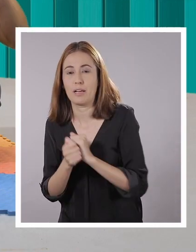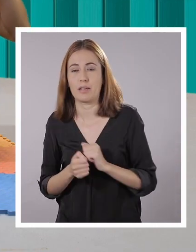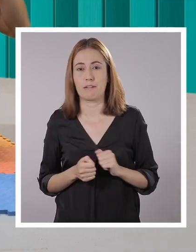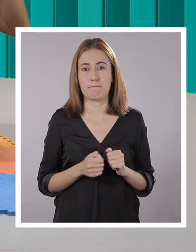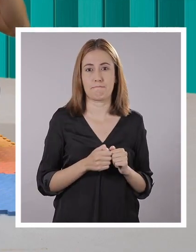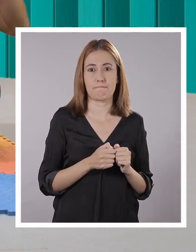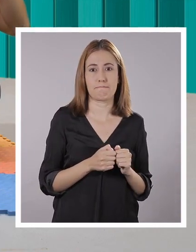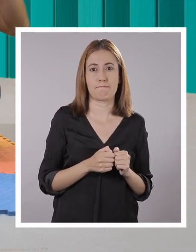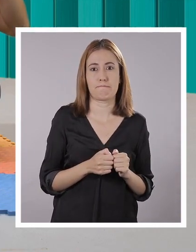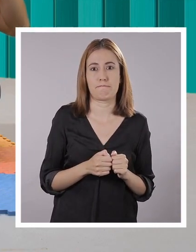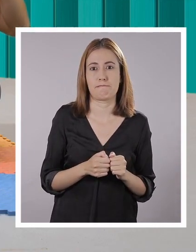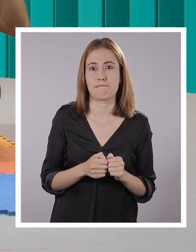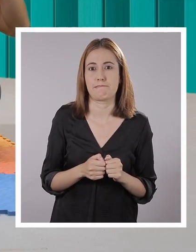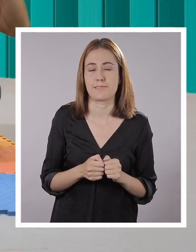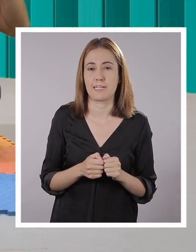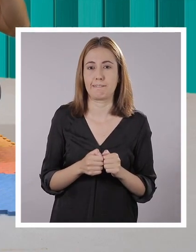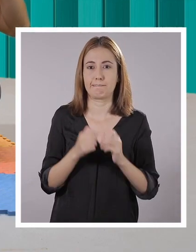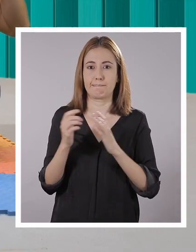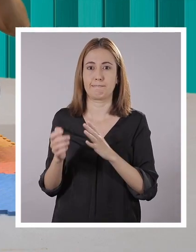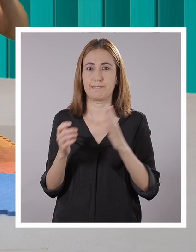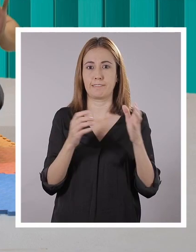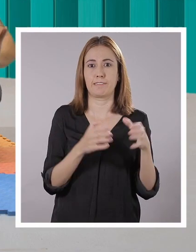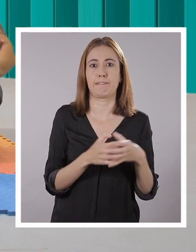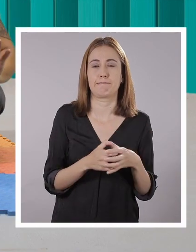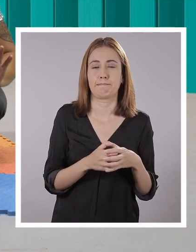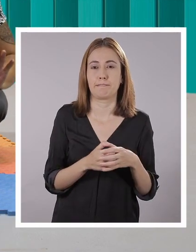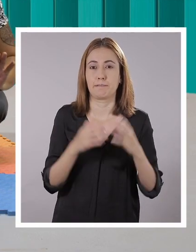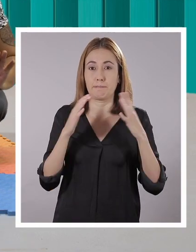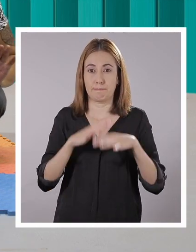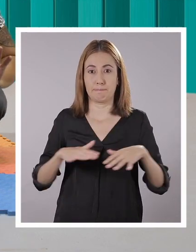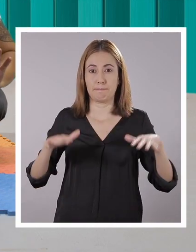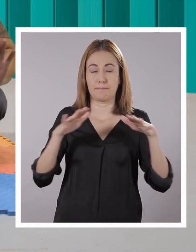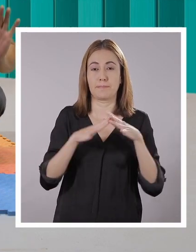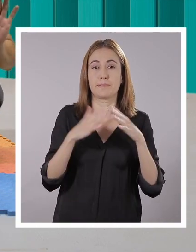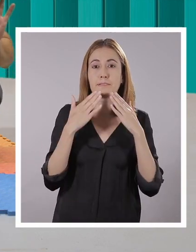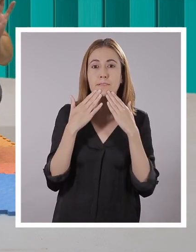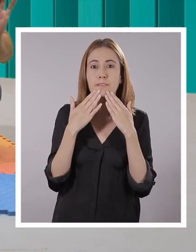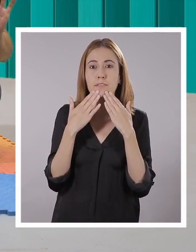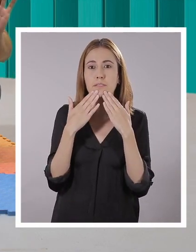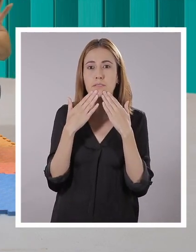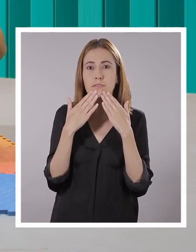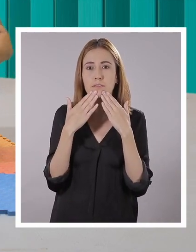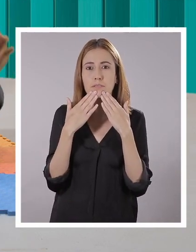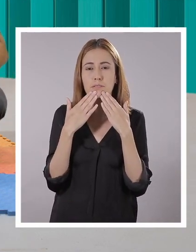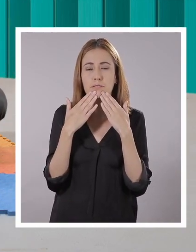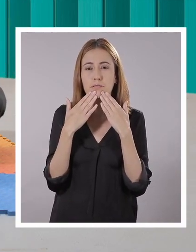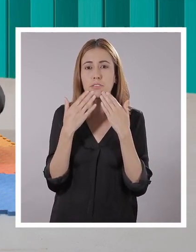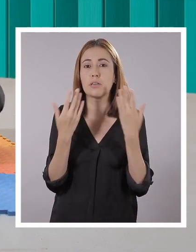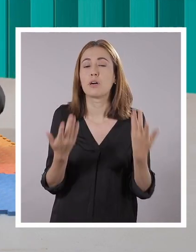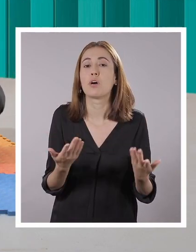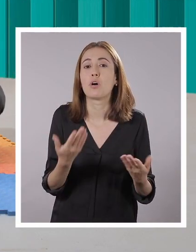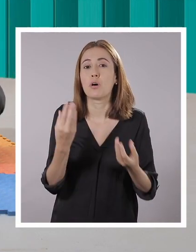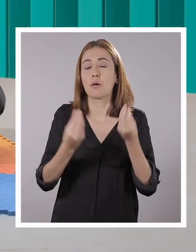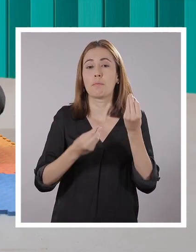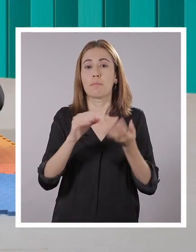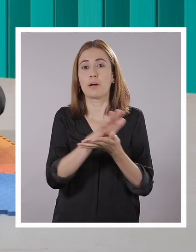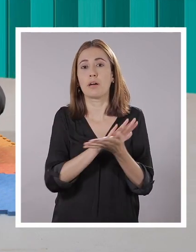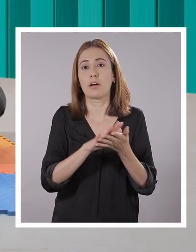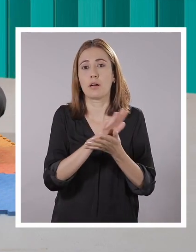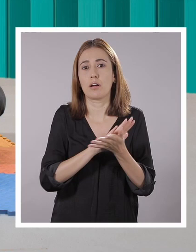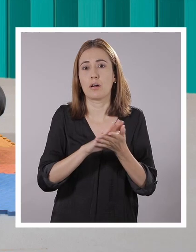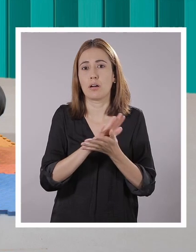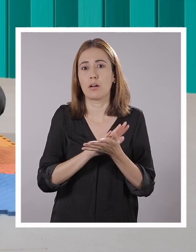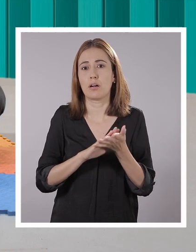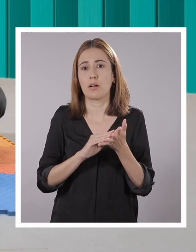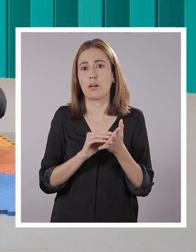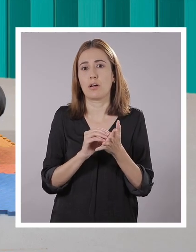Ahí. La pelota tiene que estar en otro lugar. Ah, la pelota tiene que estar con... Ahí. Acá. ¿Y no puede estar ahí? Porque este patrón sería